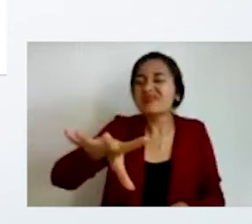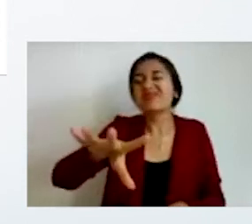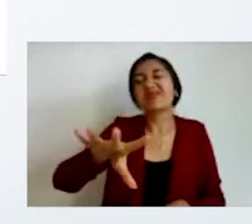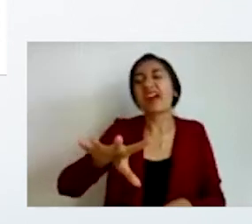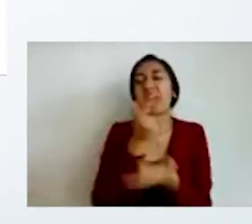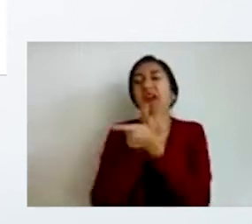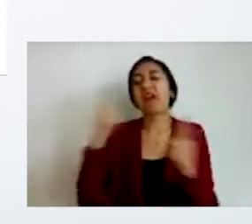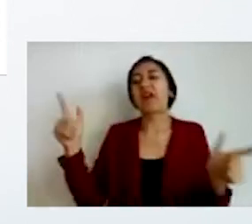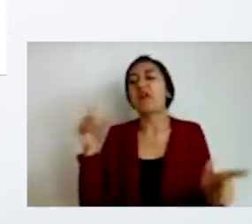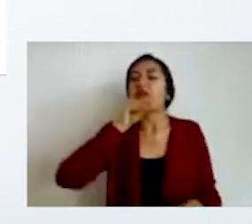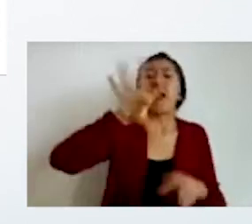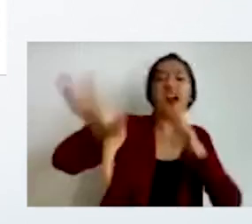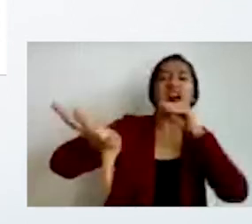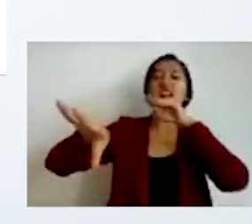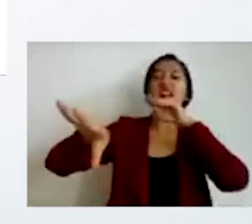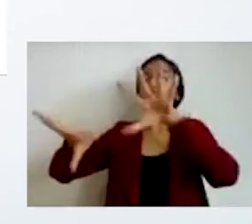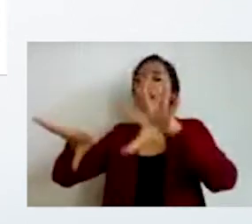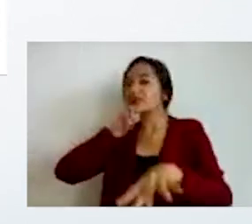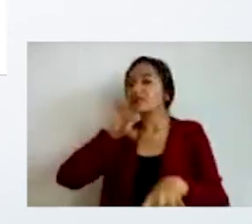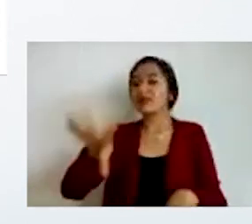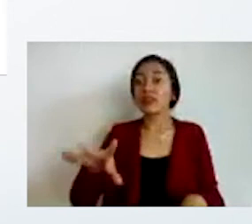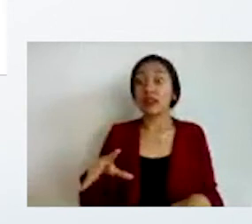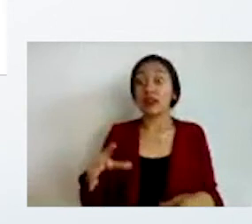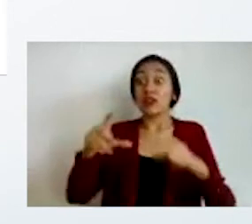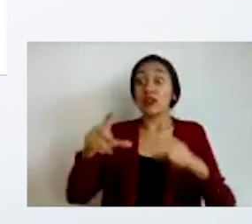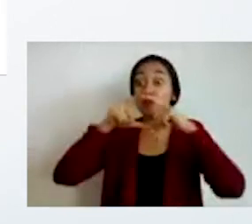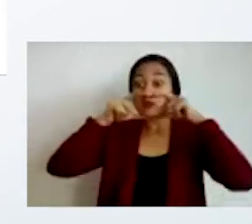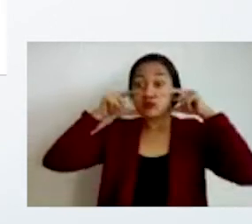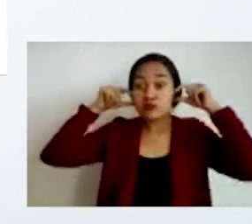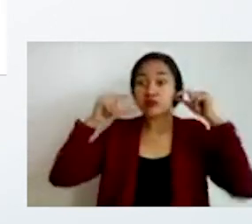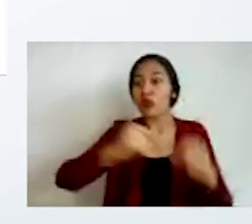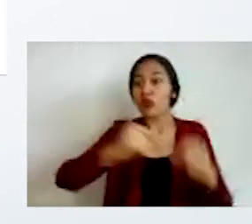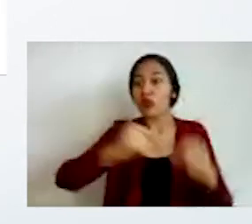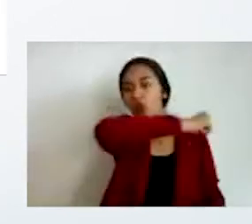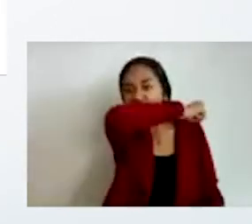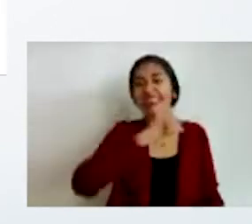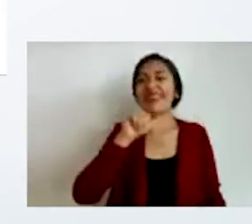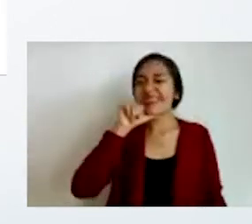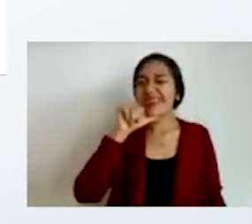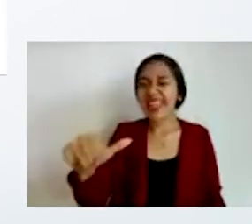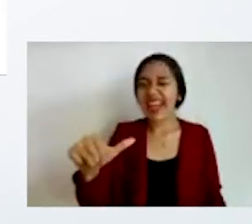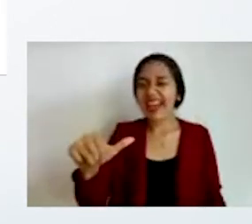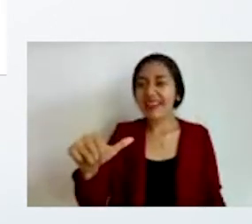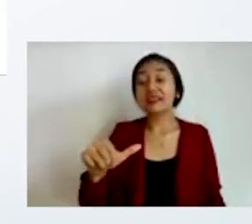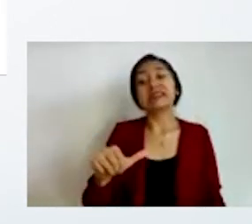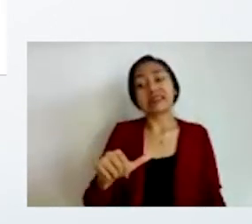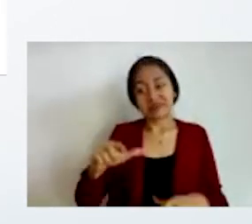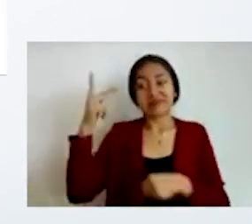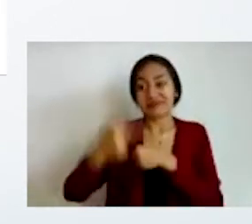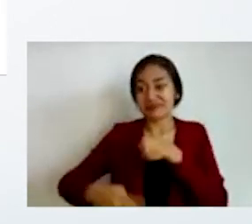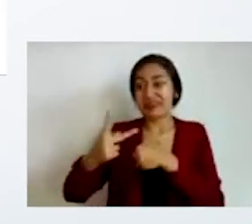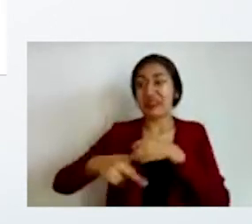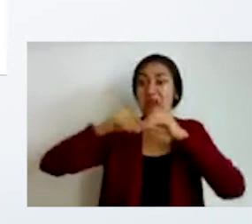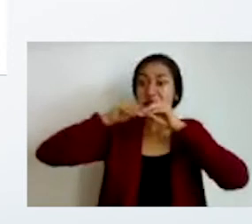manera, como cubrirse con el codo, como se mencionó mucho al momento de toser, o tener